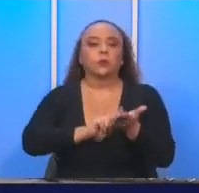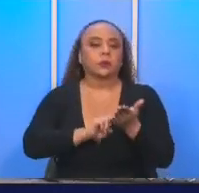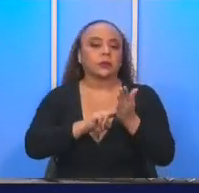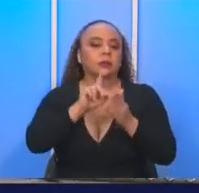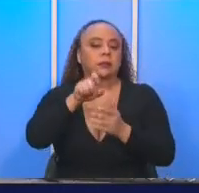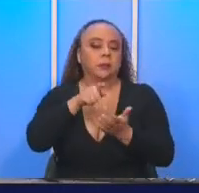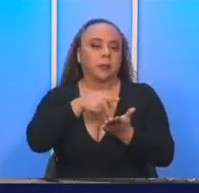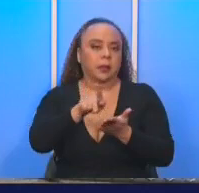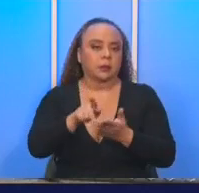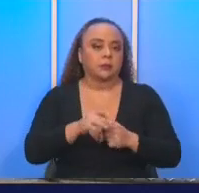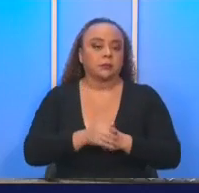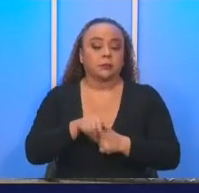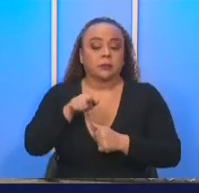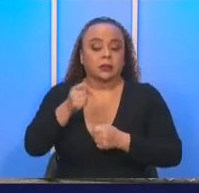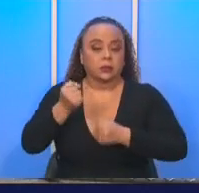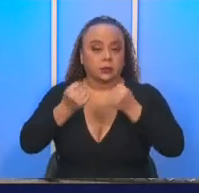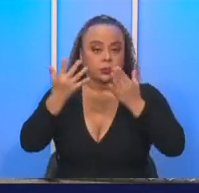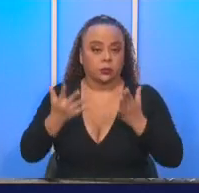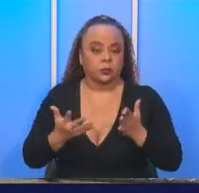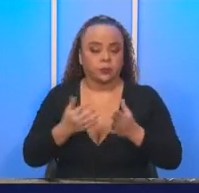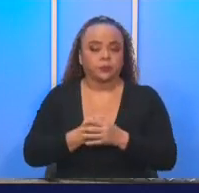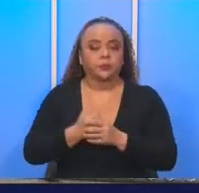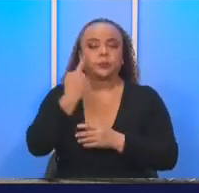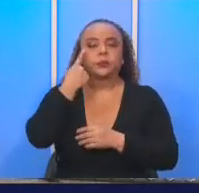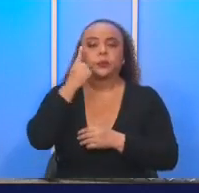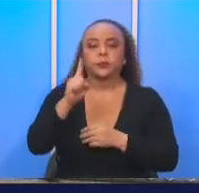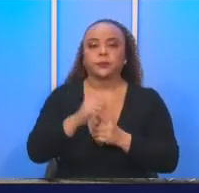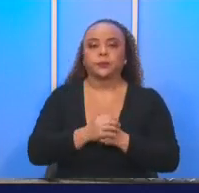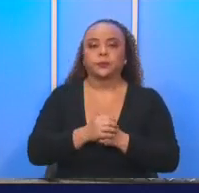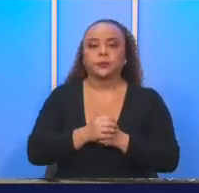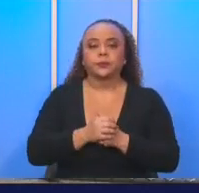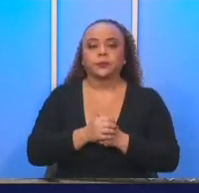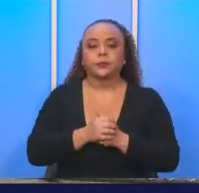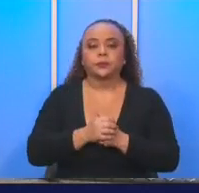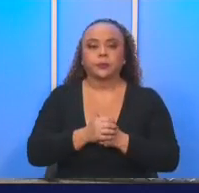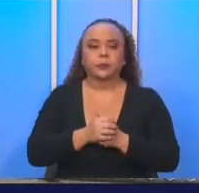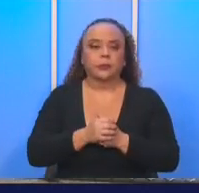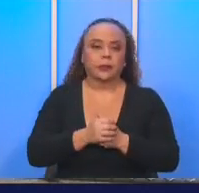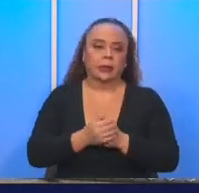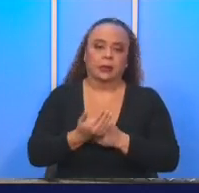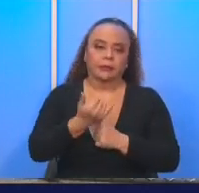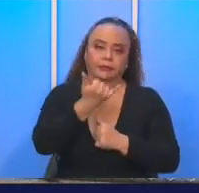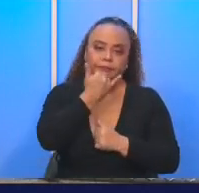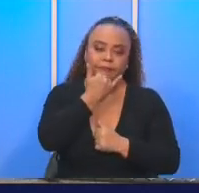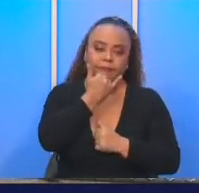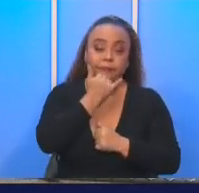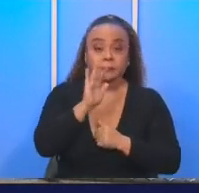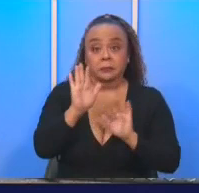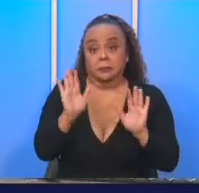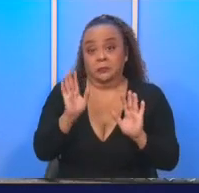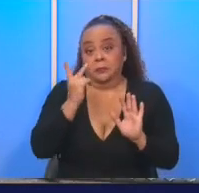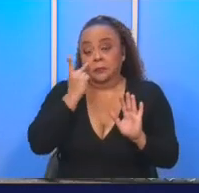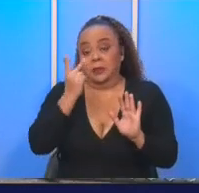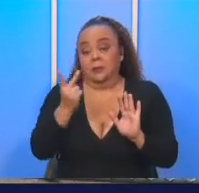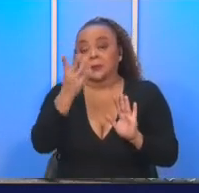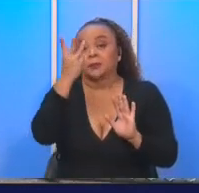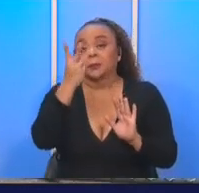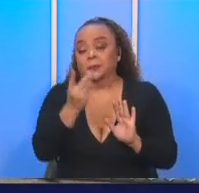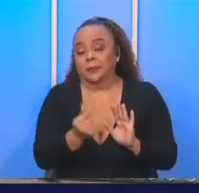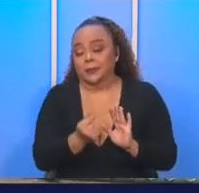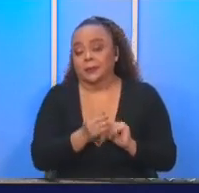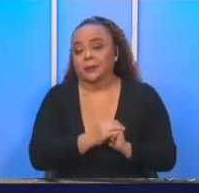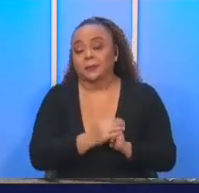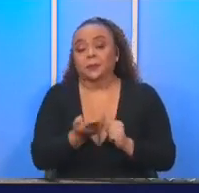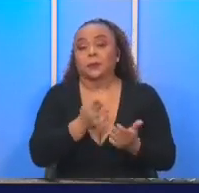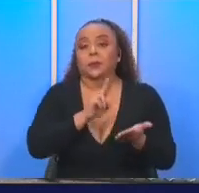a tener que pagar ese conductor o esa conductora por la conducta contraria a la legislación. Veremos a ver cuántas